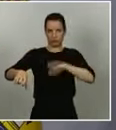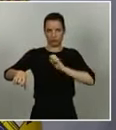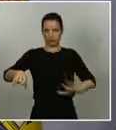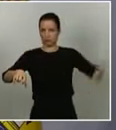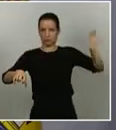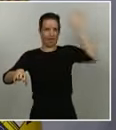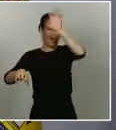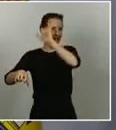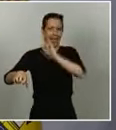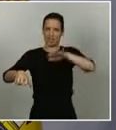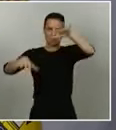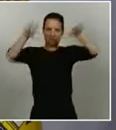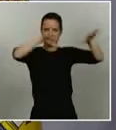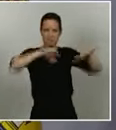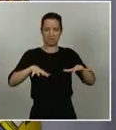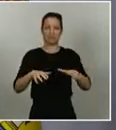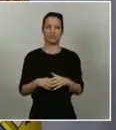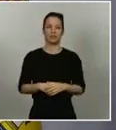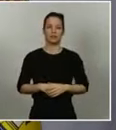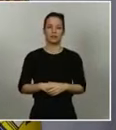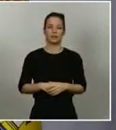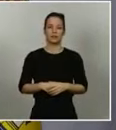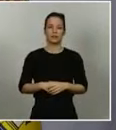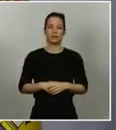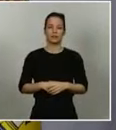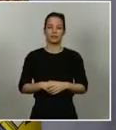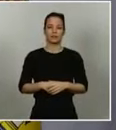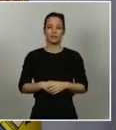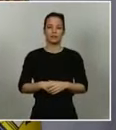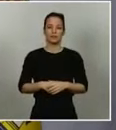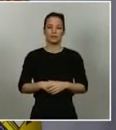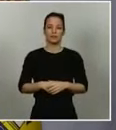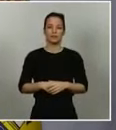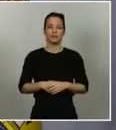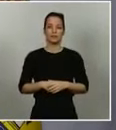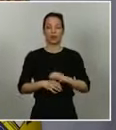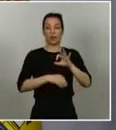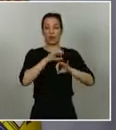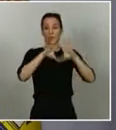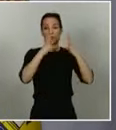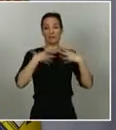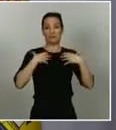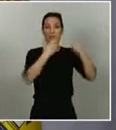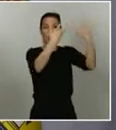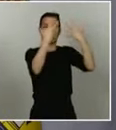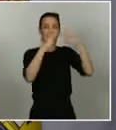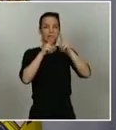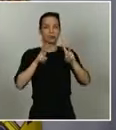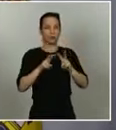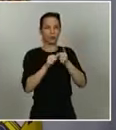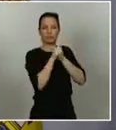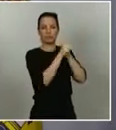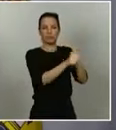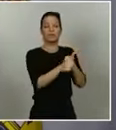territorio del país. Sigue el estudio las recomendaciones de la OMS y utiliza los hogares como la unidad básica